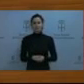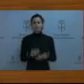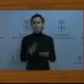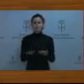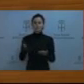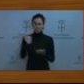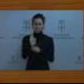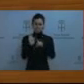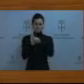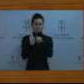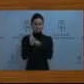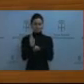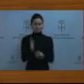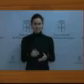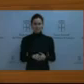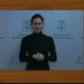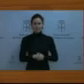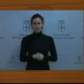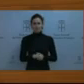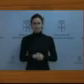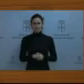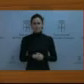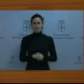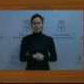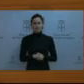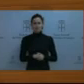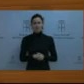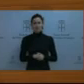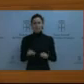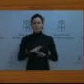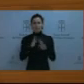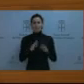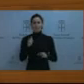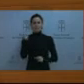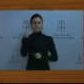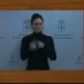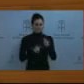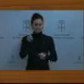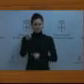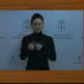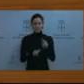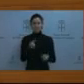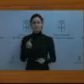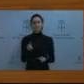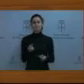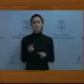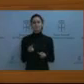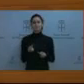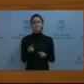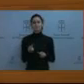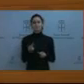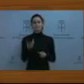propuesta que padece las consecuencias, a mi entender, de un